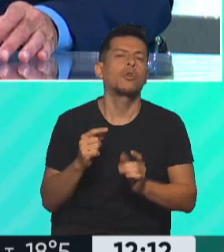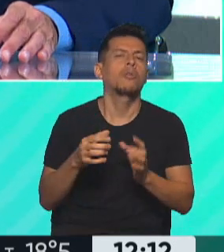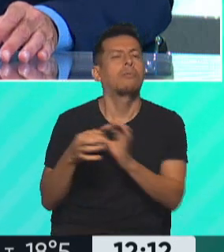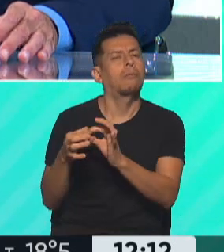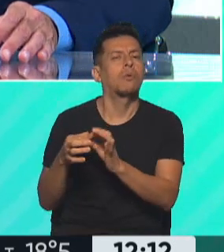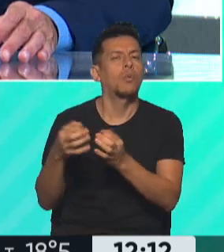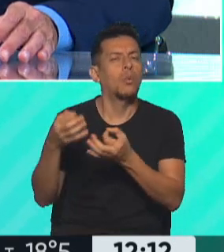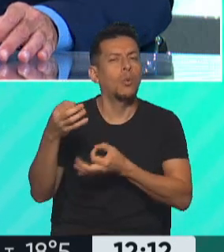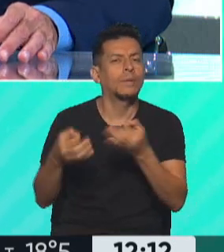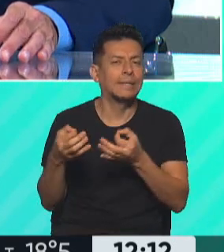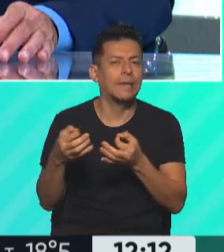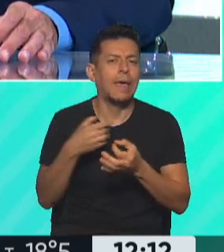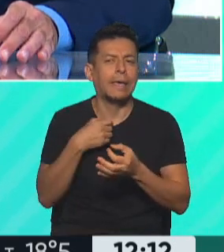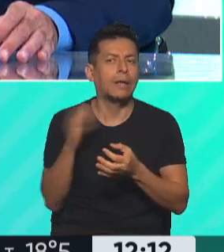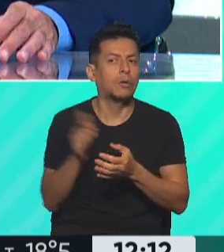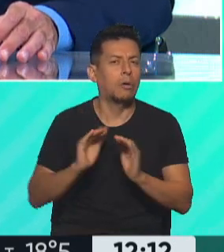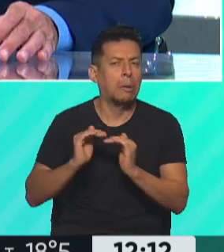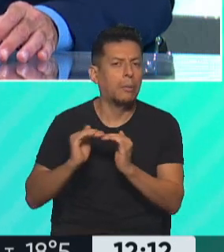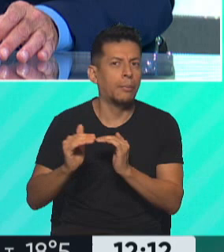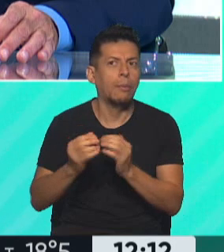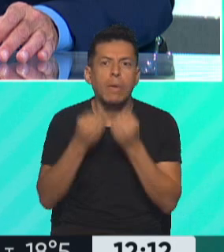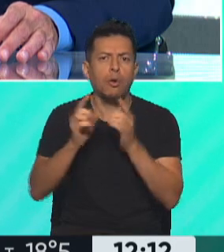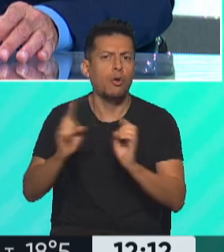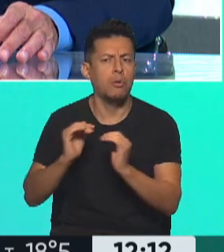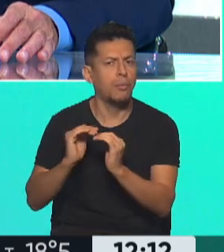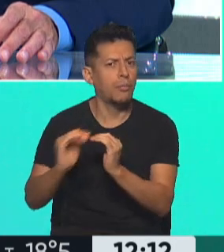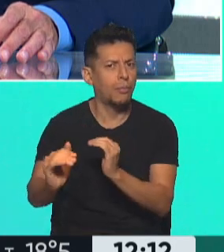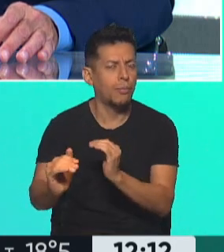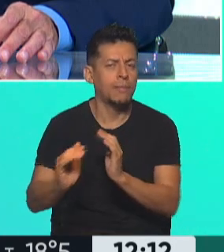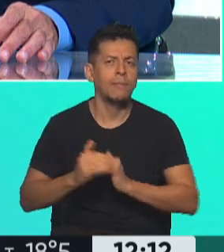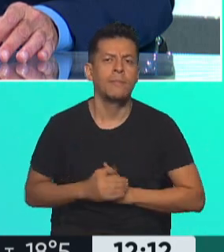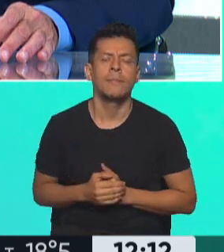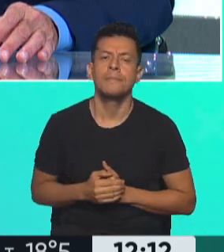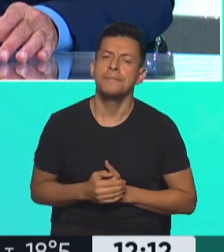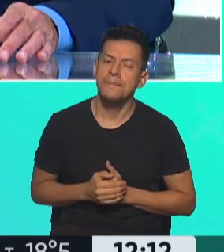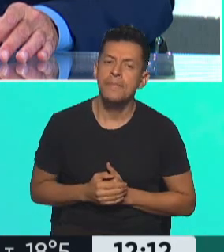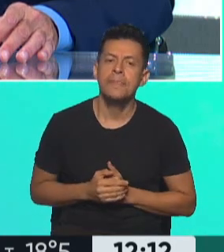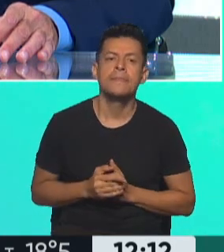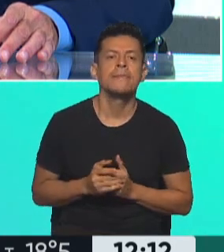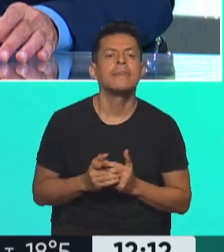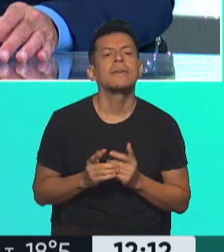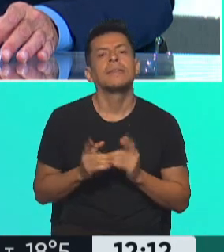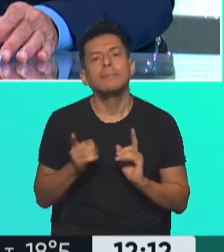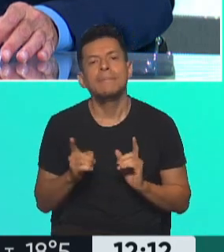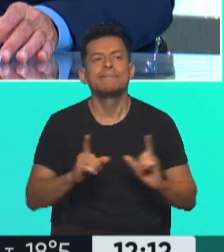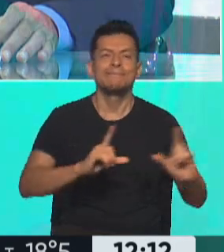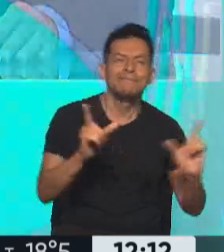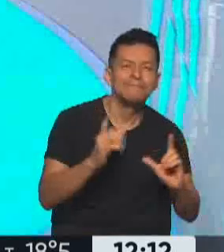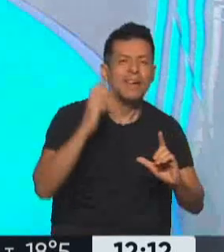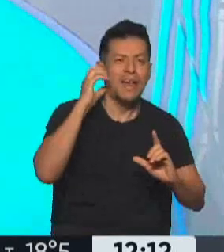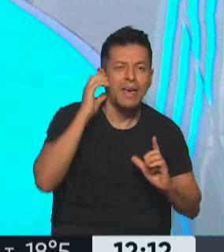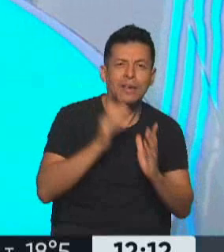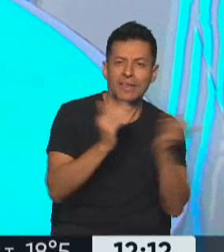que quieren mantener todo como está, es decir, que nada mejore, que nada cambie, y sus medios de comunicación, todos los que